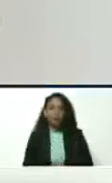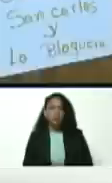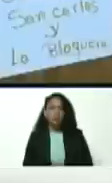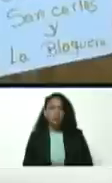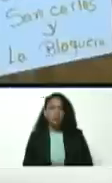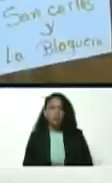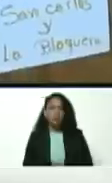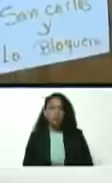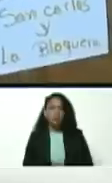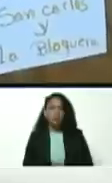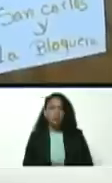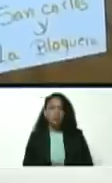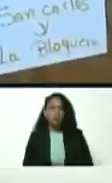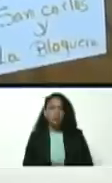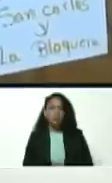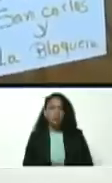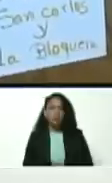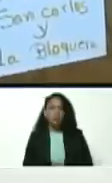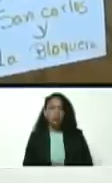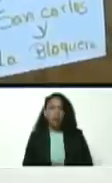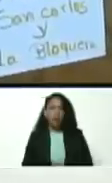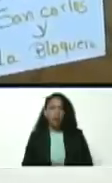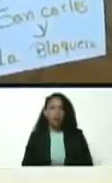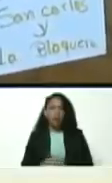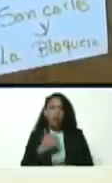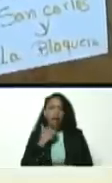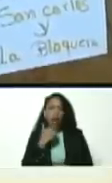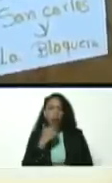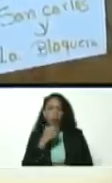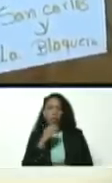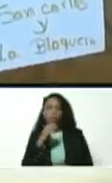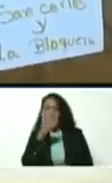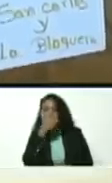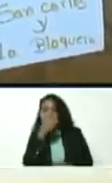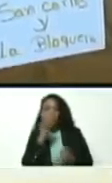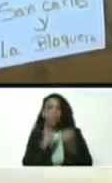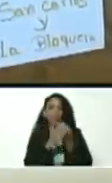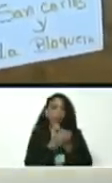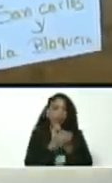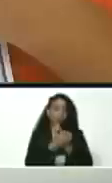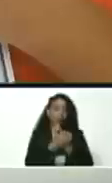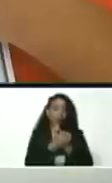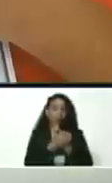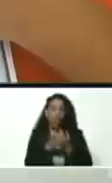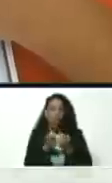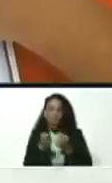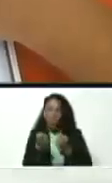del pan taller ismo del caudillismo